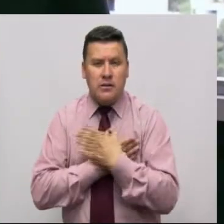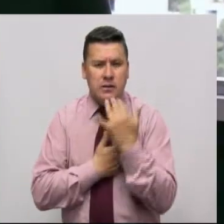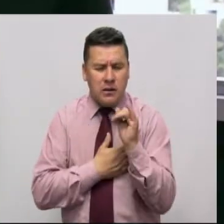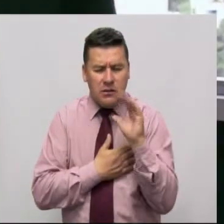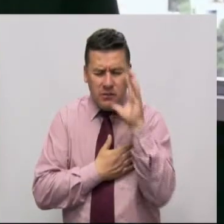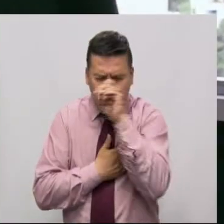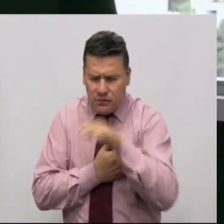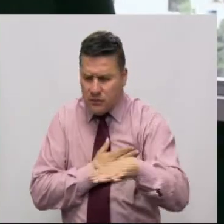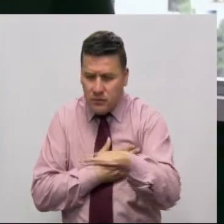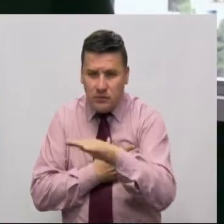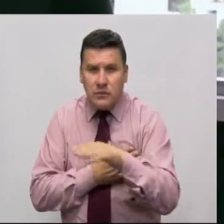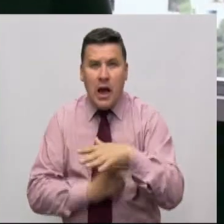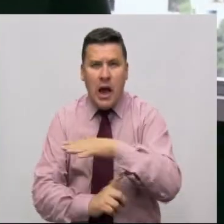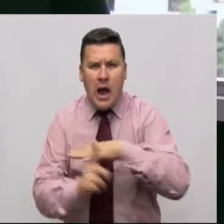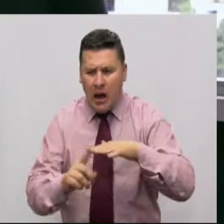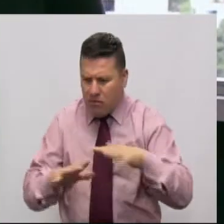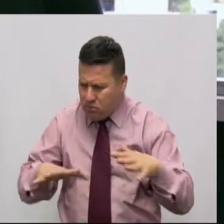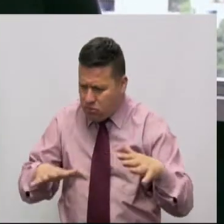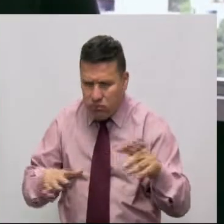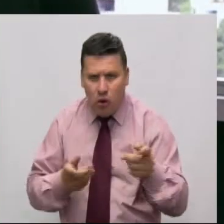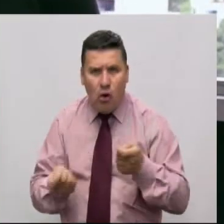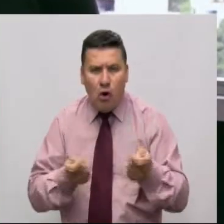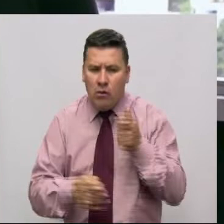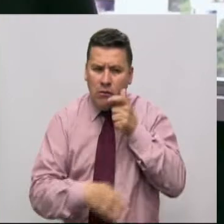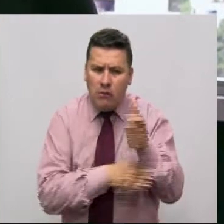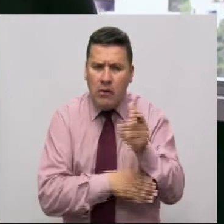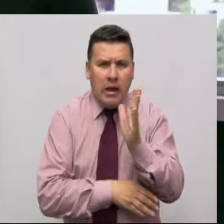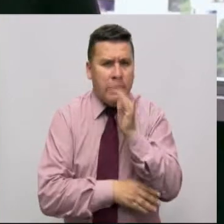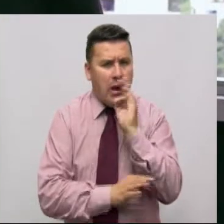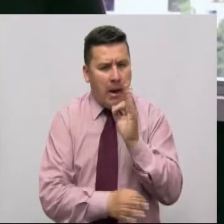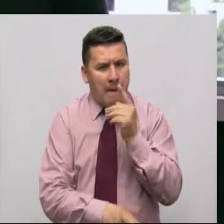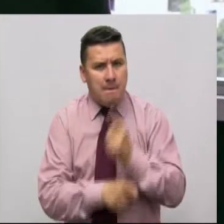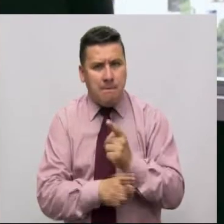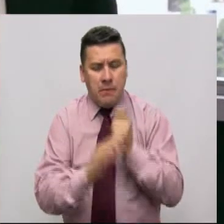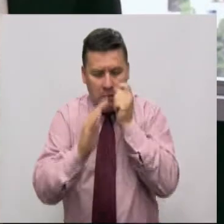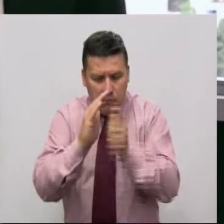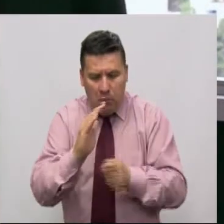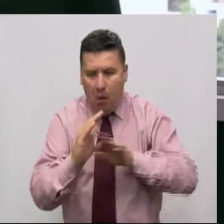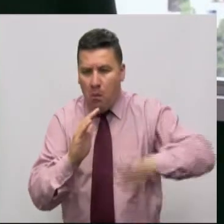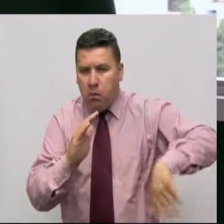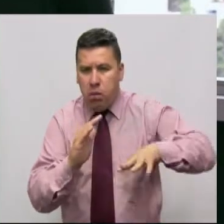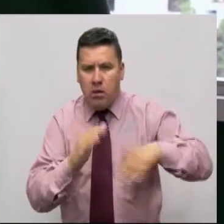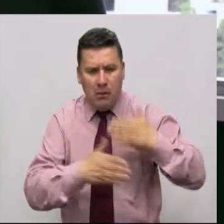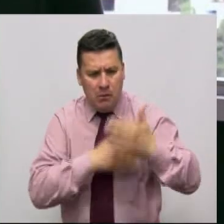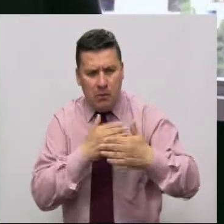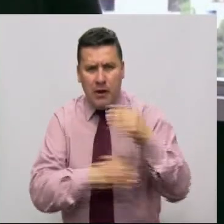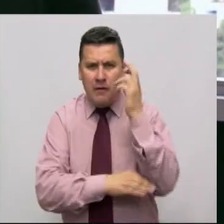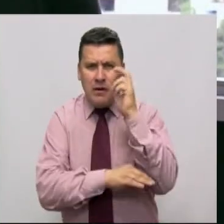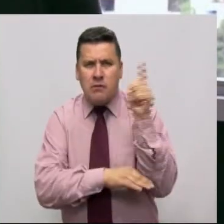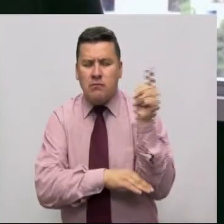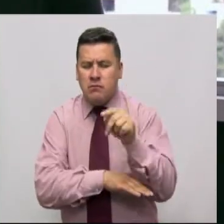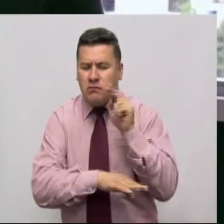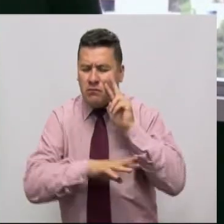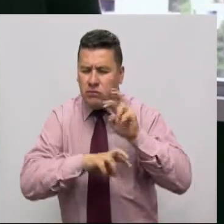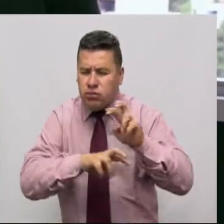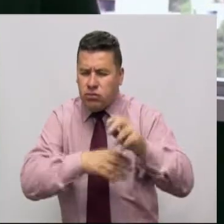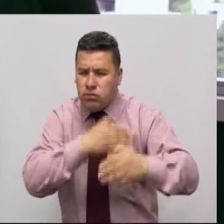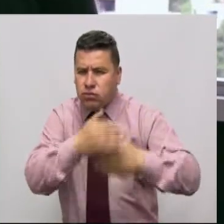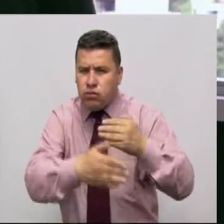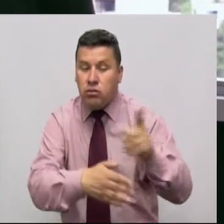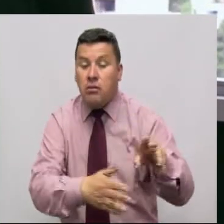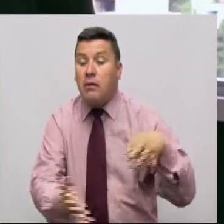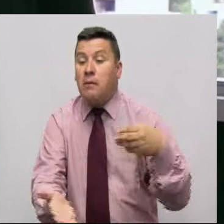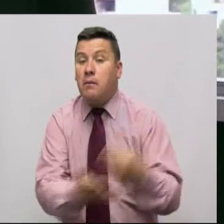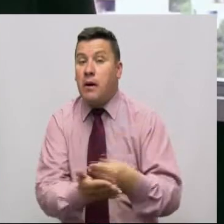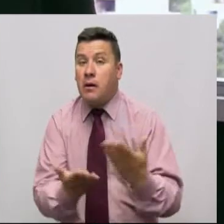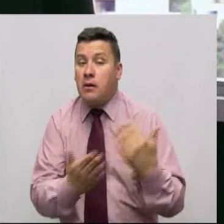República descubrió que las autoridades ambientales no hacen el control y seguimiento adecuado a la minería. Procesos fiscales siguen avanzando